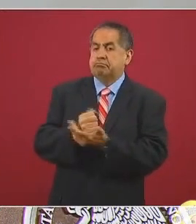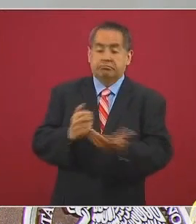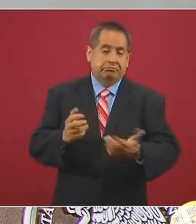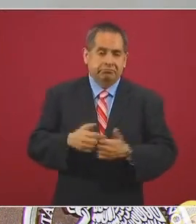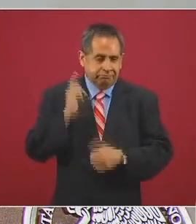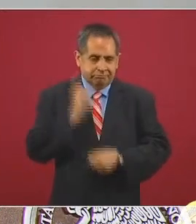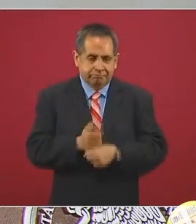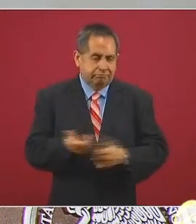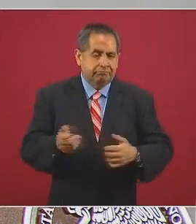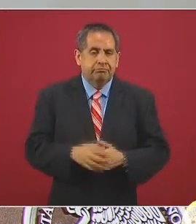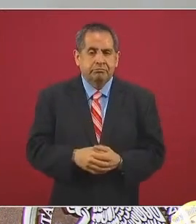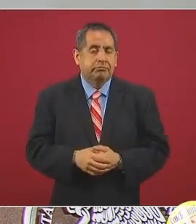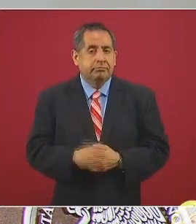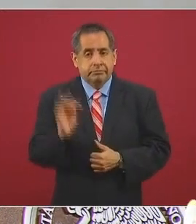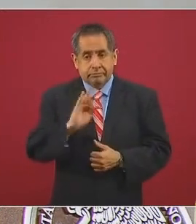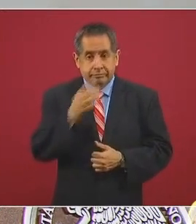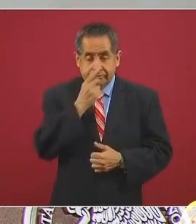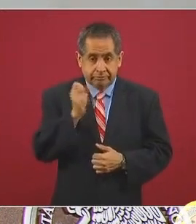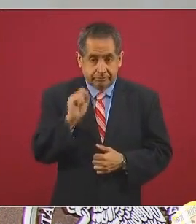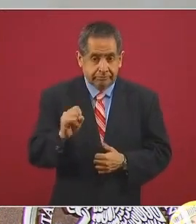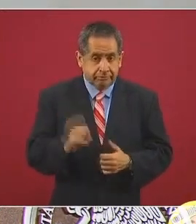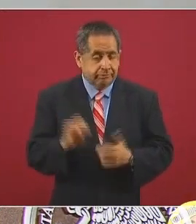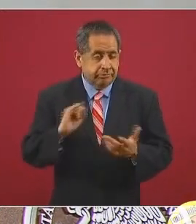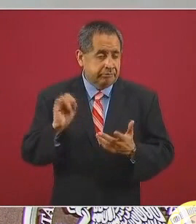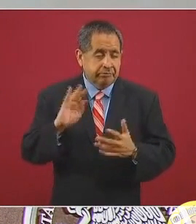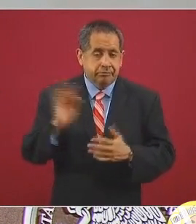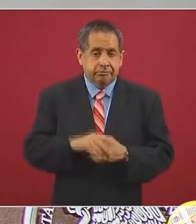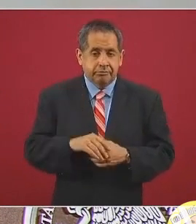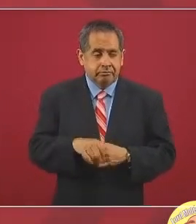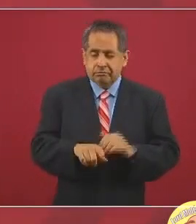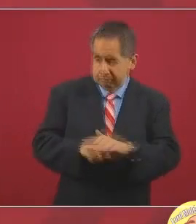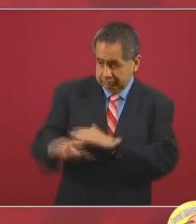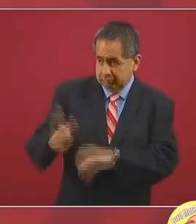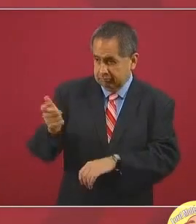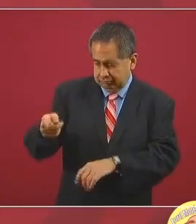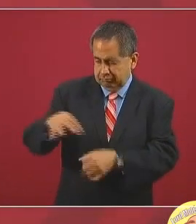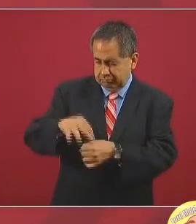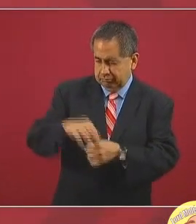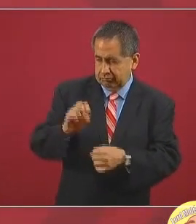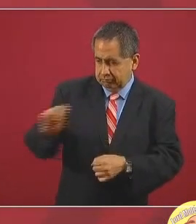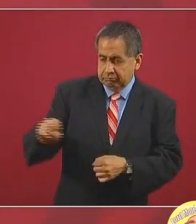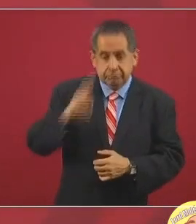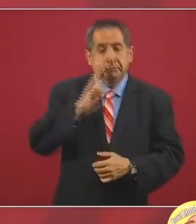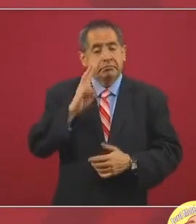Es decir, si se compró la reforma.